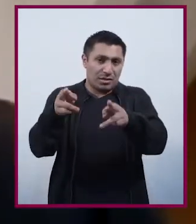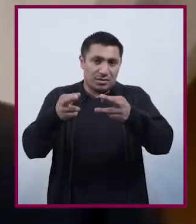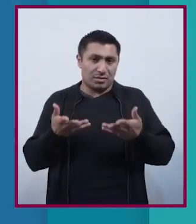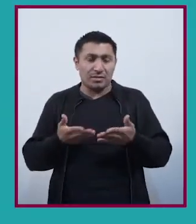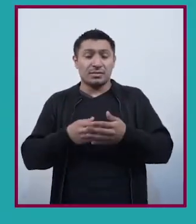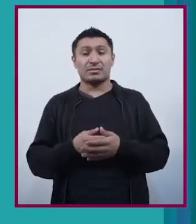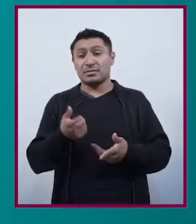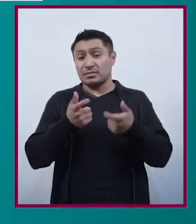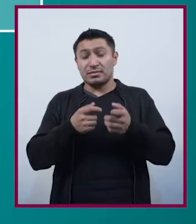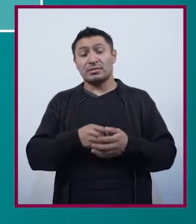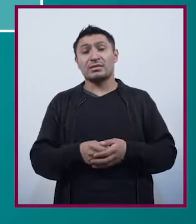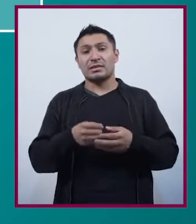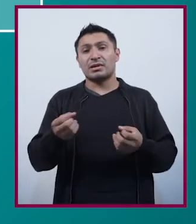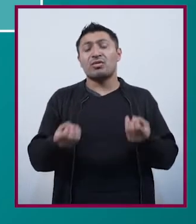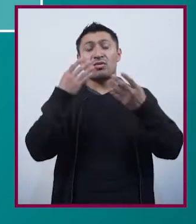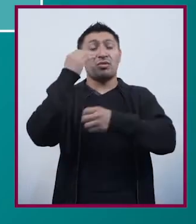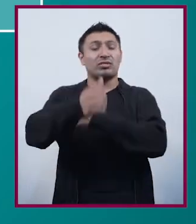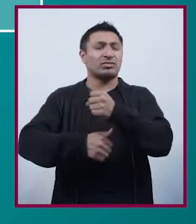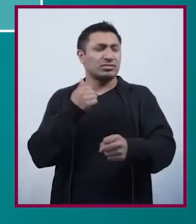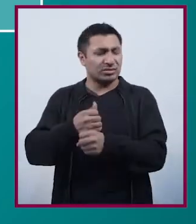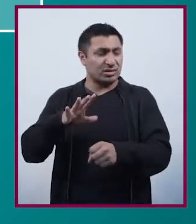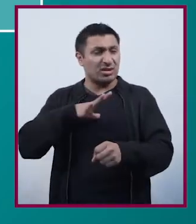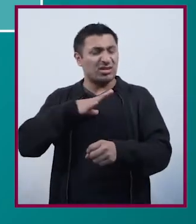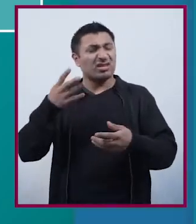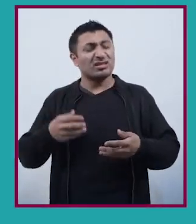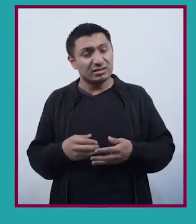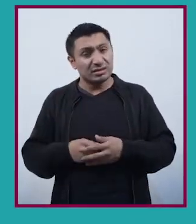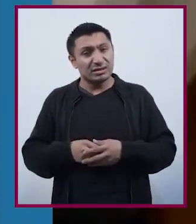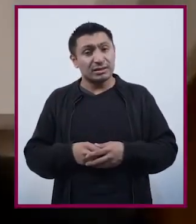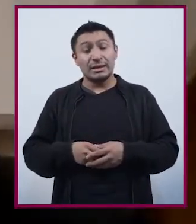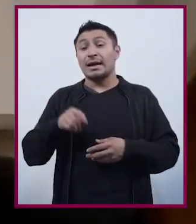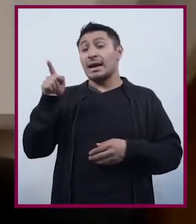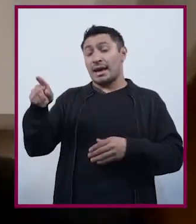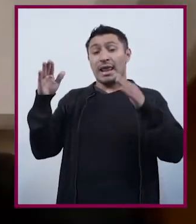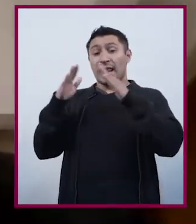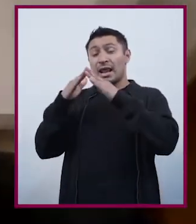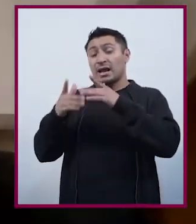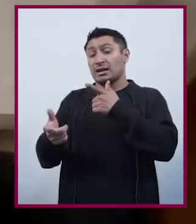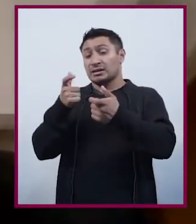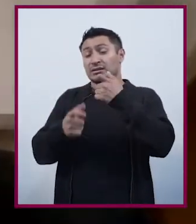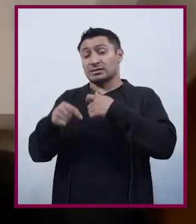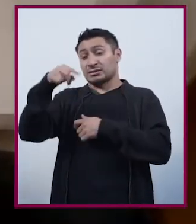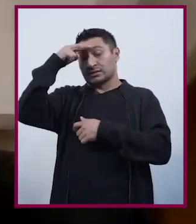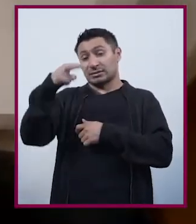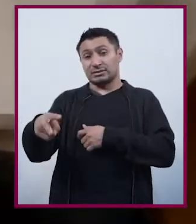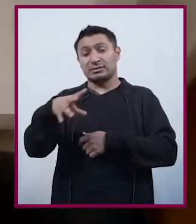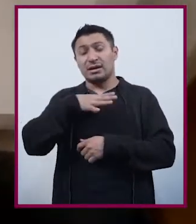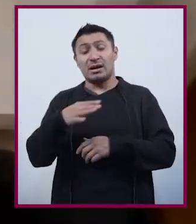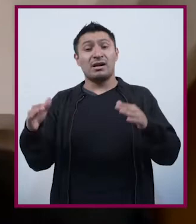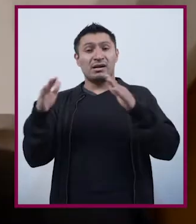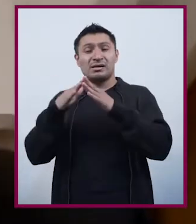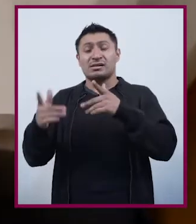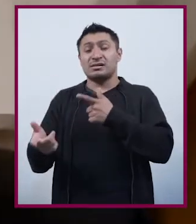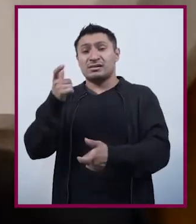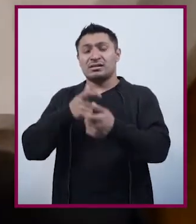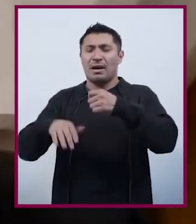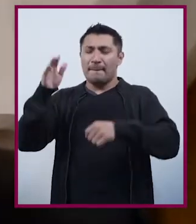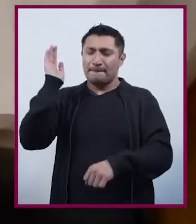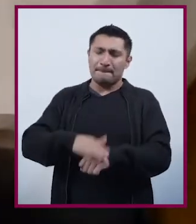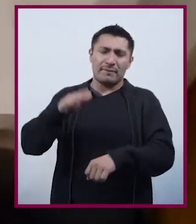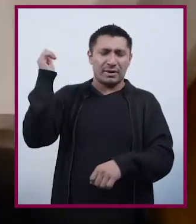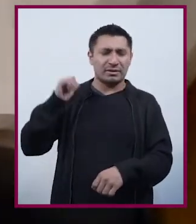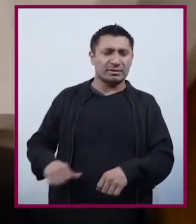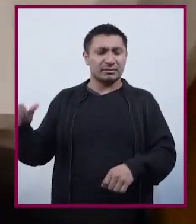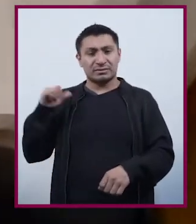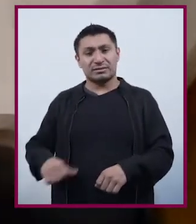nosotros. ¿Cuántos años tiene de existencia? Debo de decir que la Casa de Moneda de México es la casa de